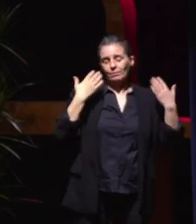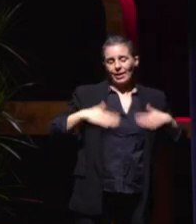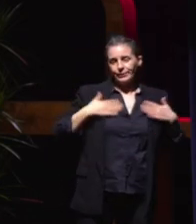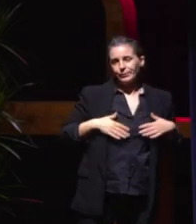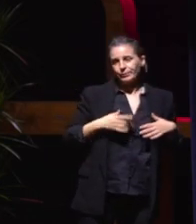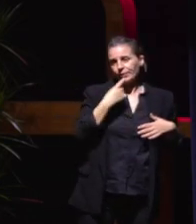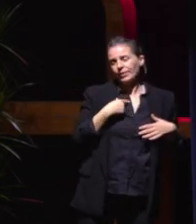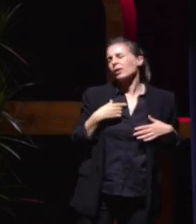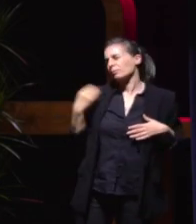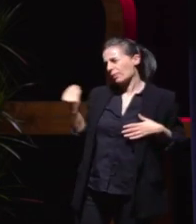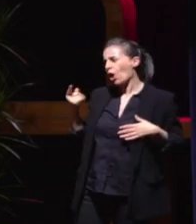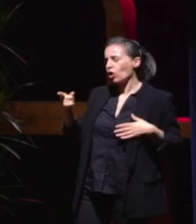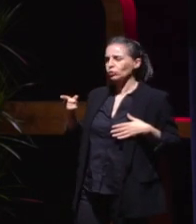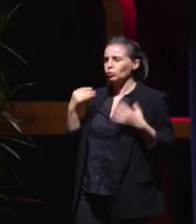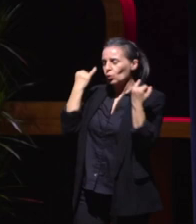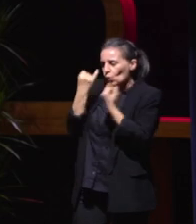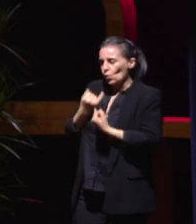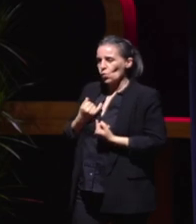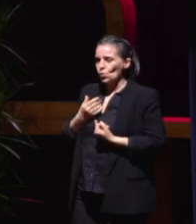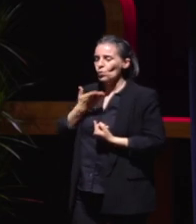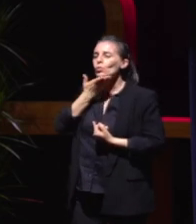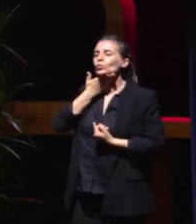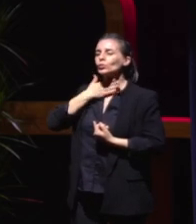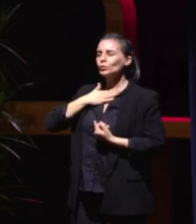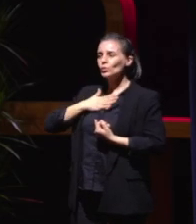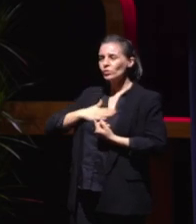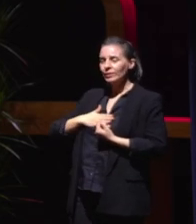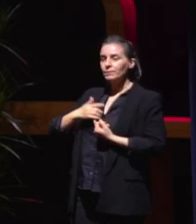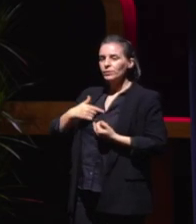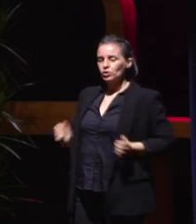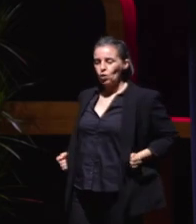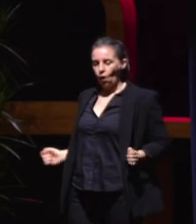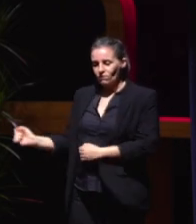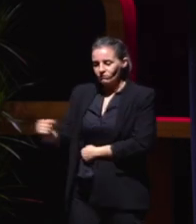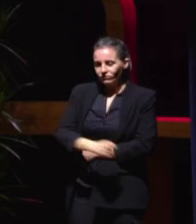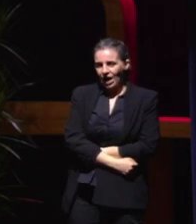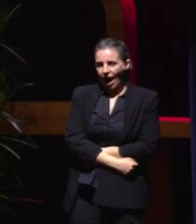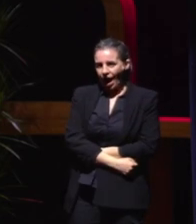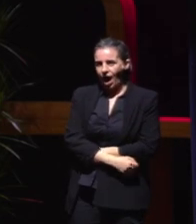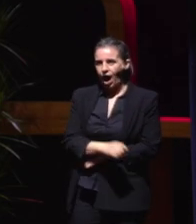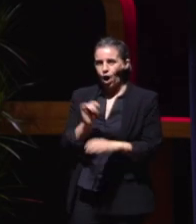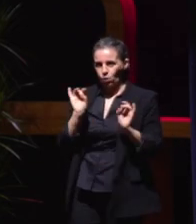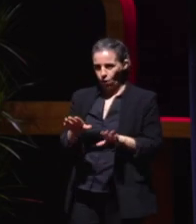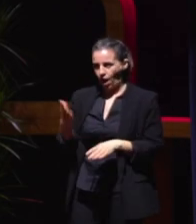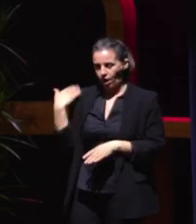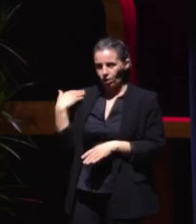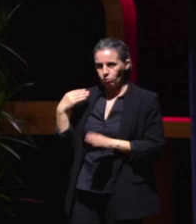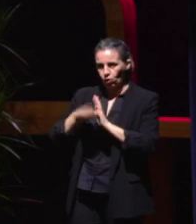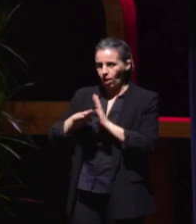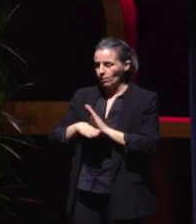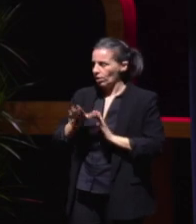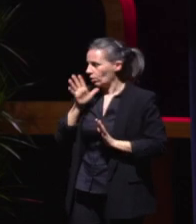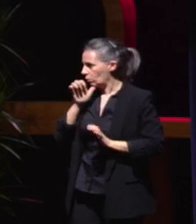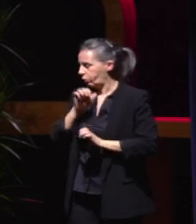venga poquito menos de papada y yo no llevo la faja que llevé en el programa que os aseguro que fue horrorosa